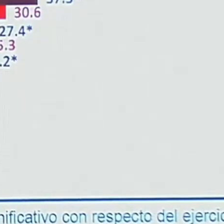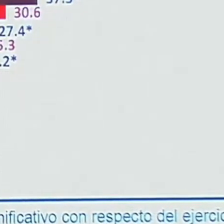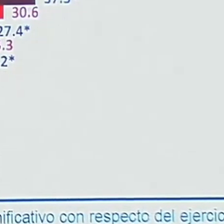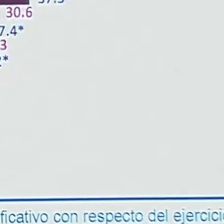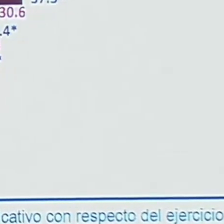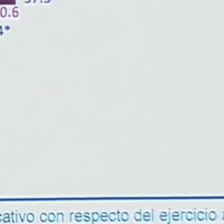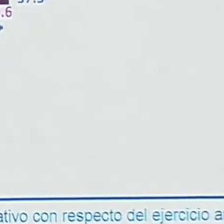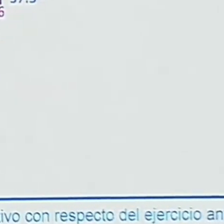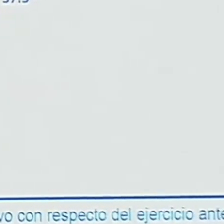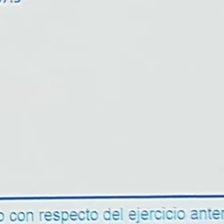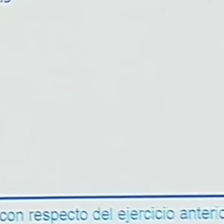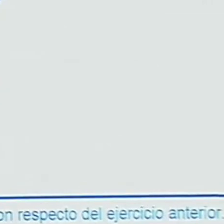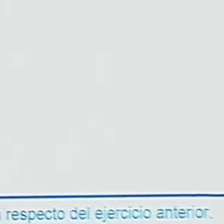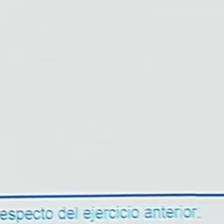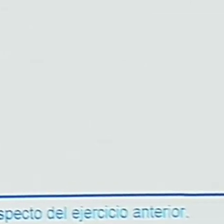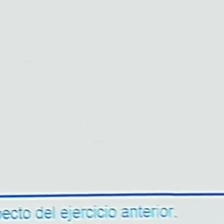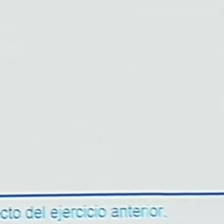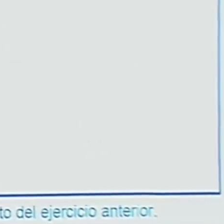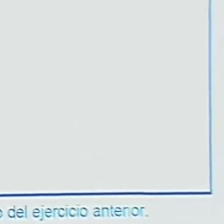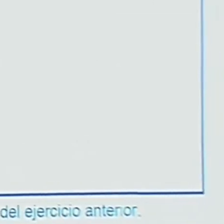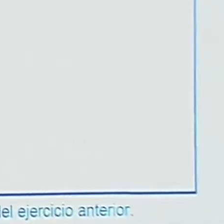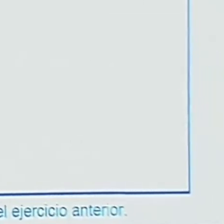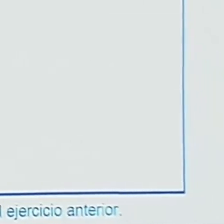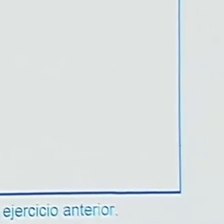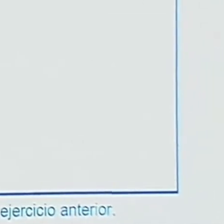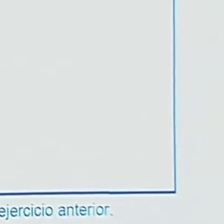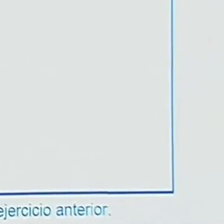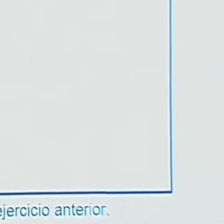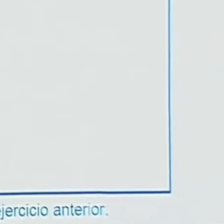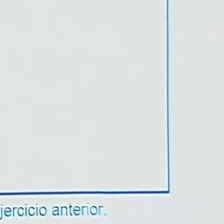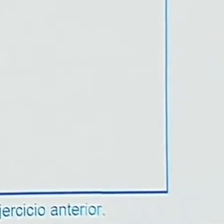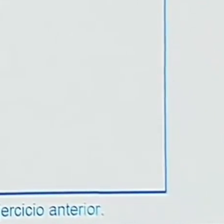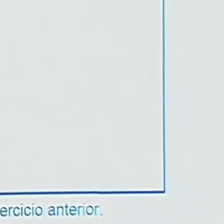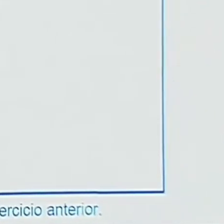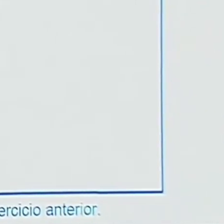etcétera. Cuarto lugar,